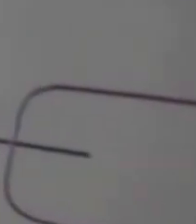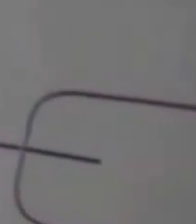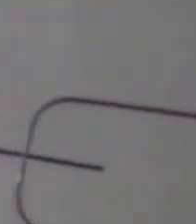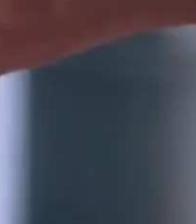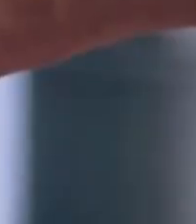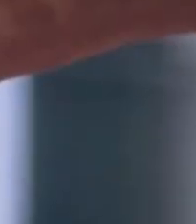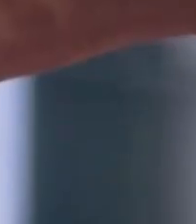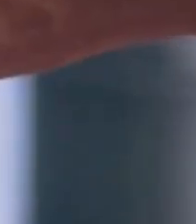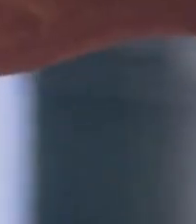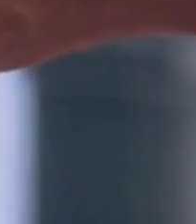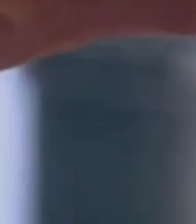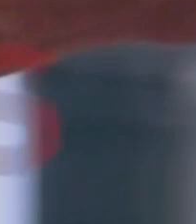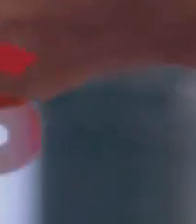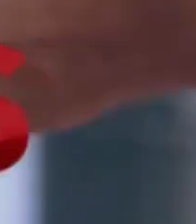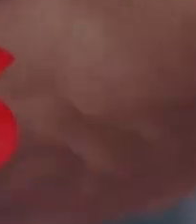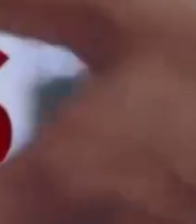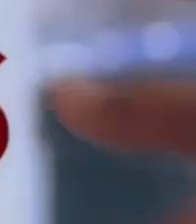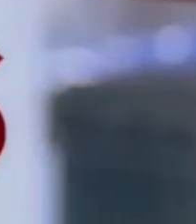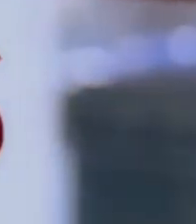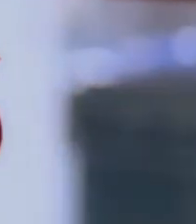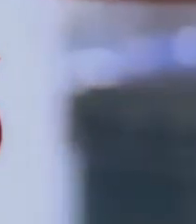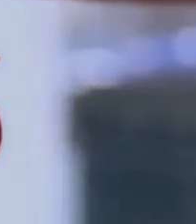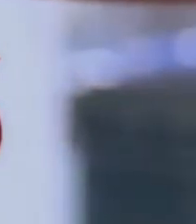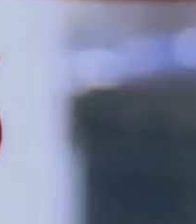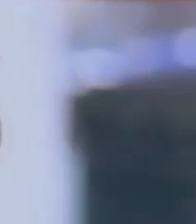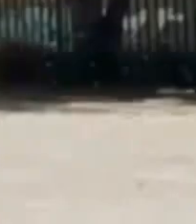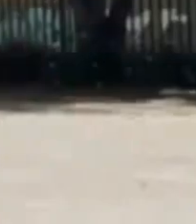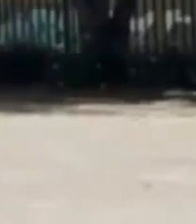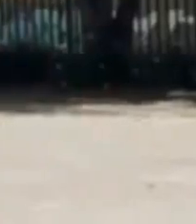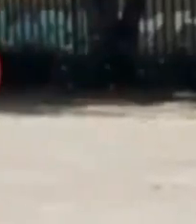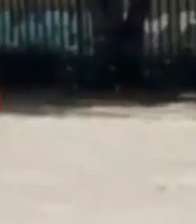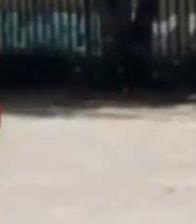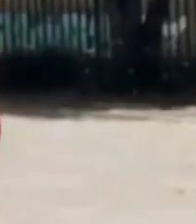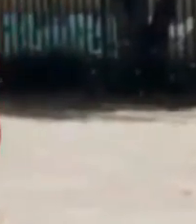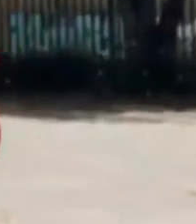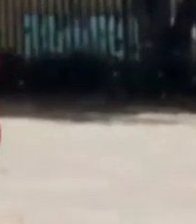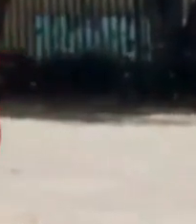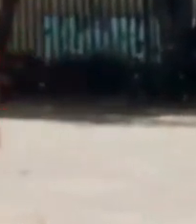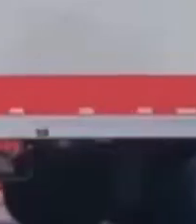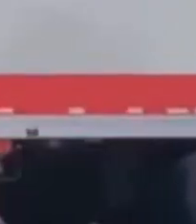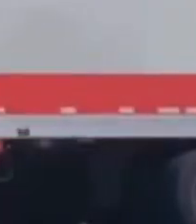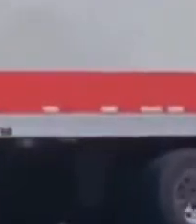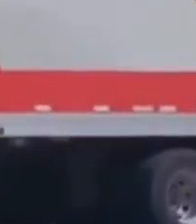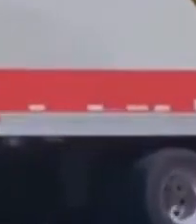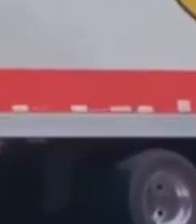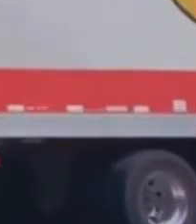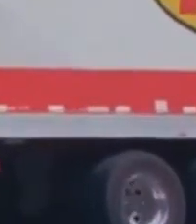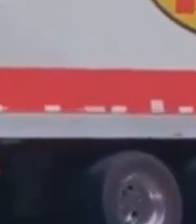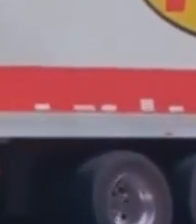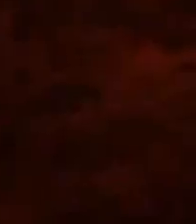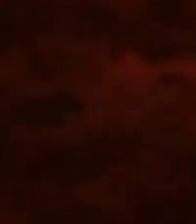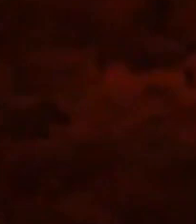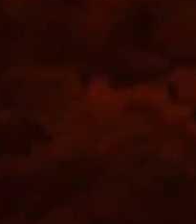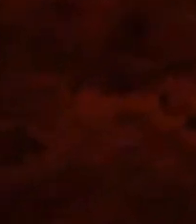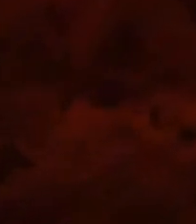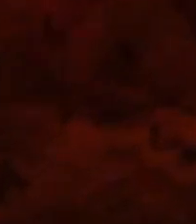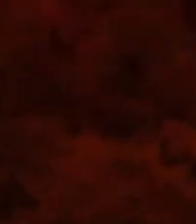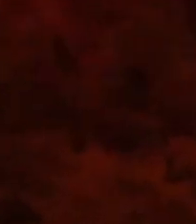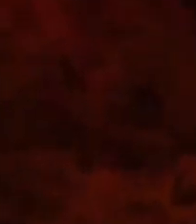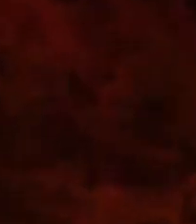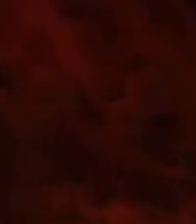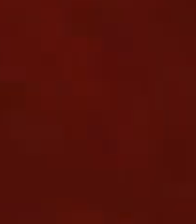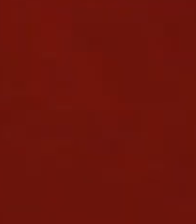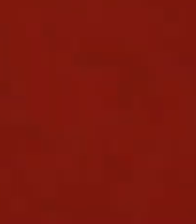En TCC seguimos acercando personas, acompañando empresas, trabajando por Colombia.